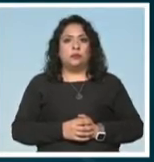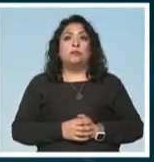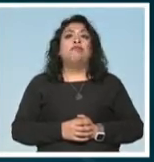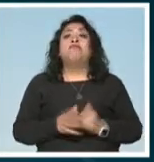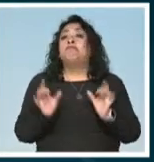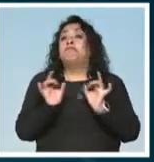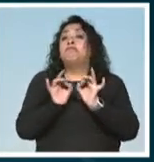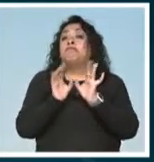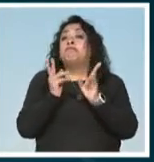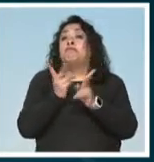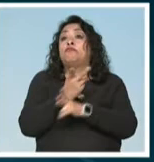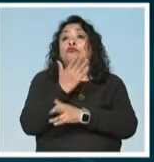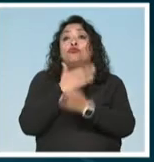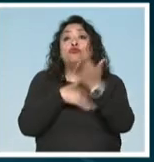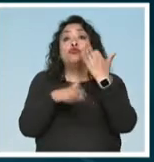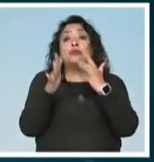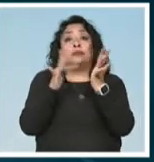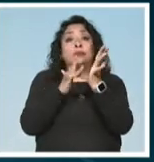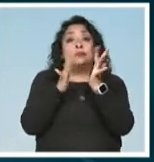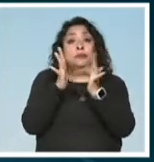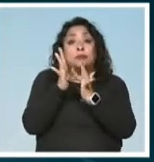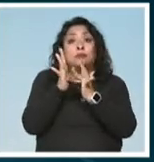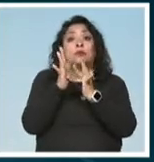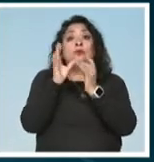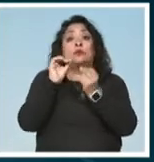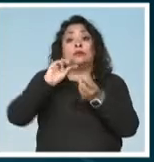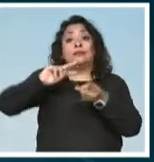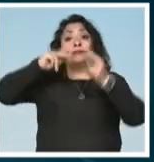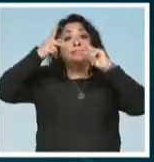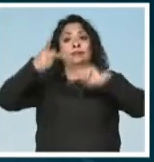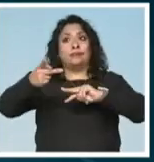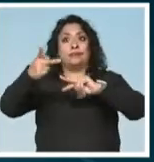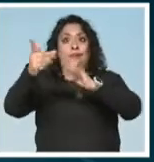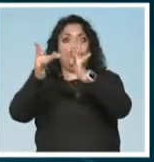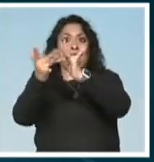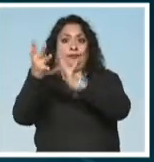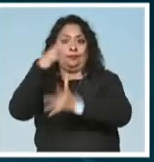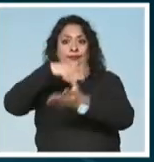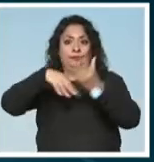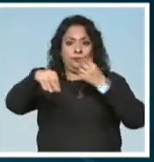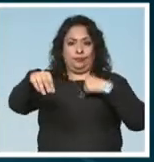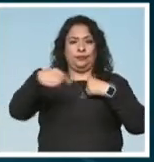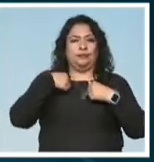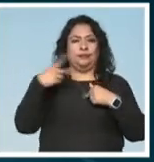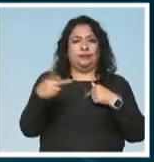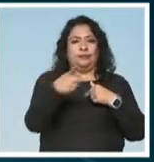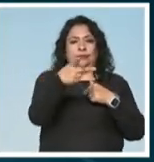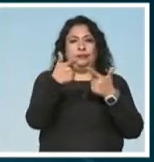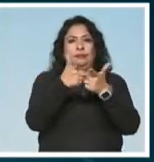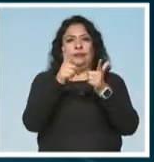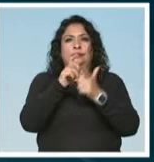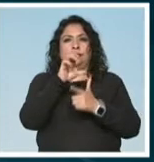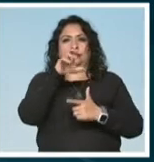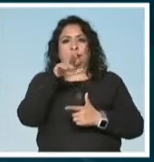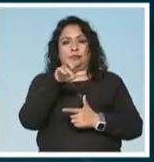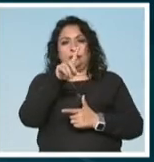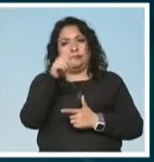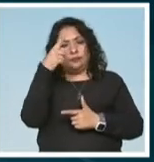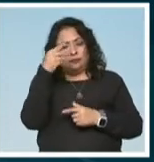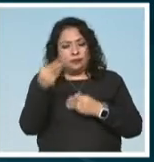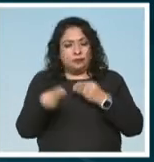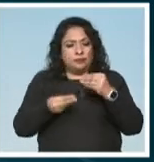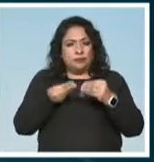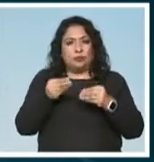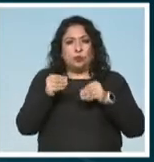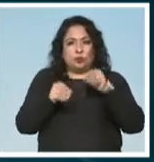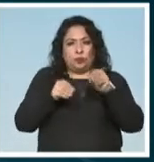¿Qué pasaría si todos fuéramos Jesús o Jesús fuera uno de nosotros? De esa pregunta partió la compañía Kamea Dance para desarrollar los movimientos